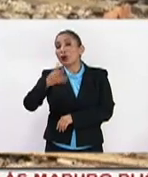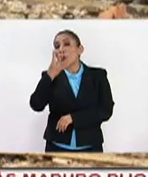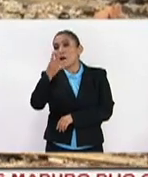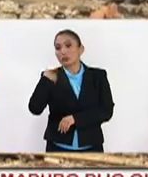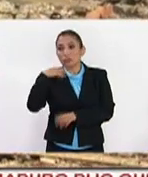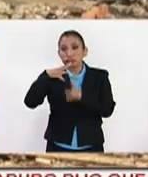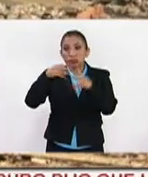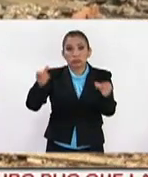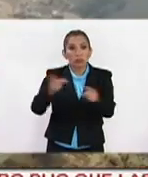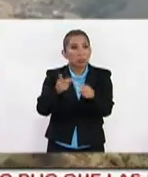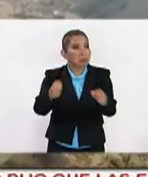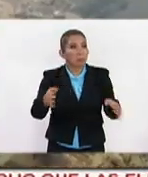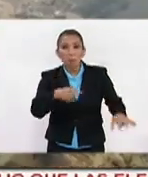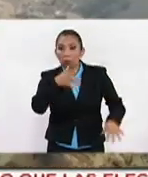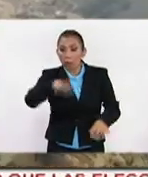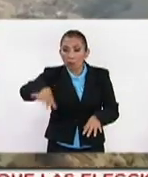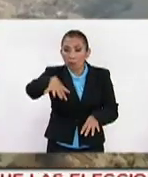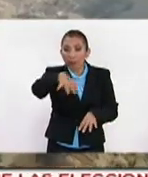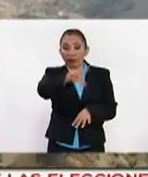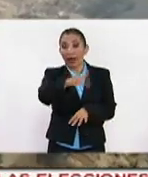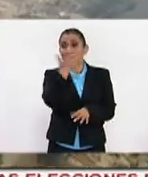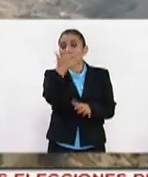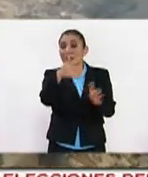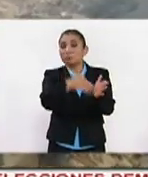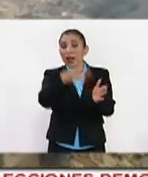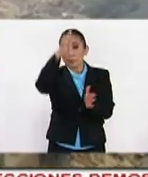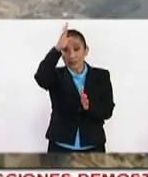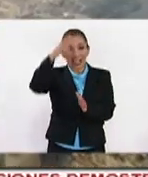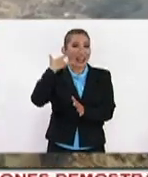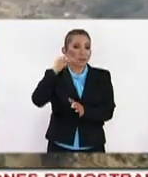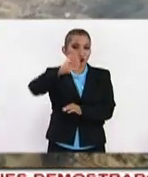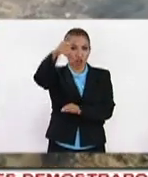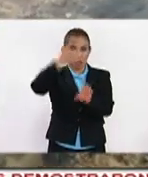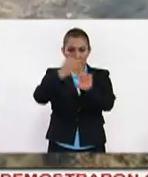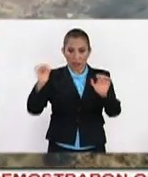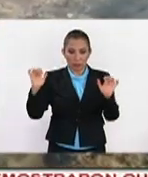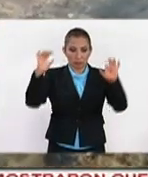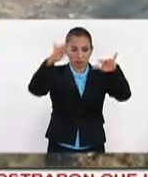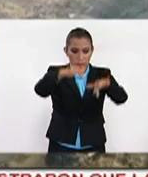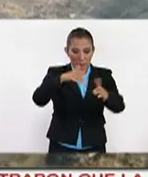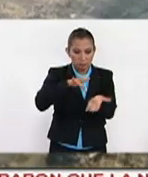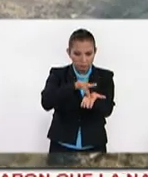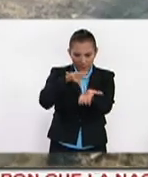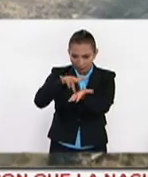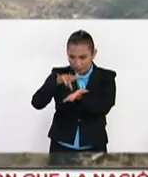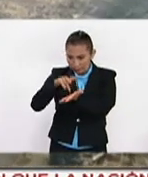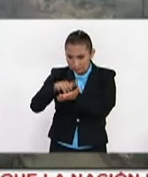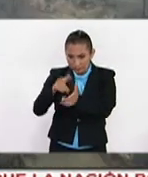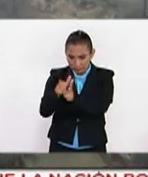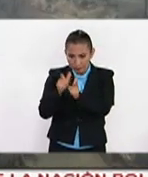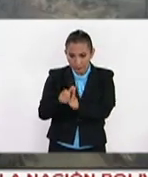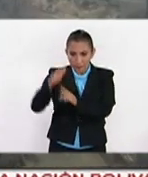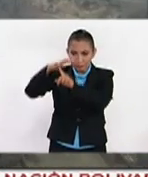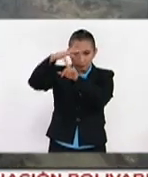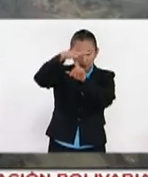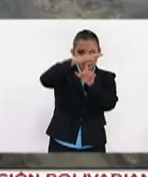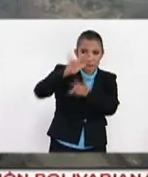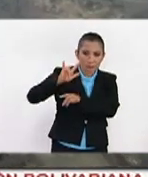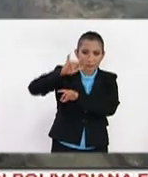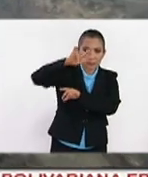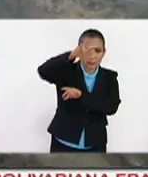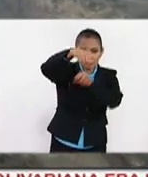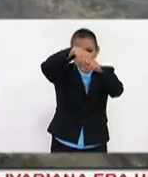se reportan desaparecidas. Más de 10,000 bomberos de California y otros estados, apoyados por una flotilla de helicópteros y